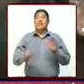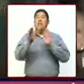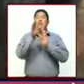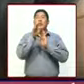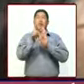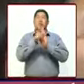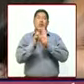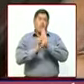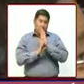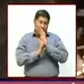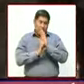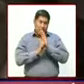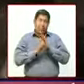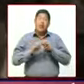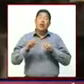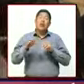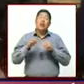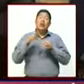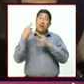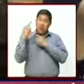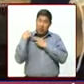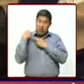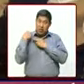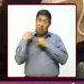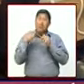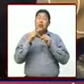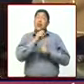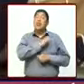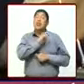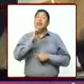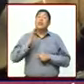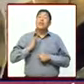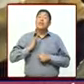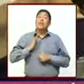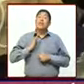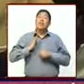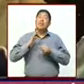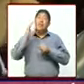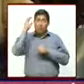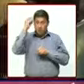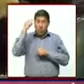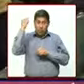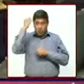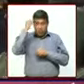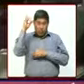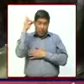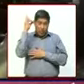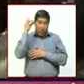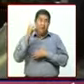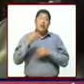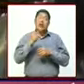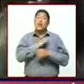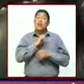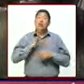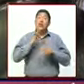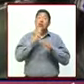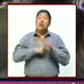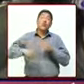Constitucionalmente, el órgano judicial tiene al Tribunal Constitucional Plurinacional, al Tribunal Supremo de